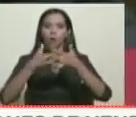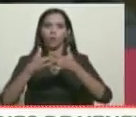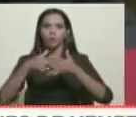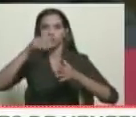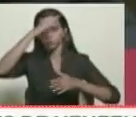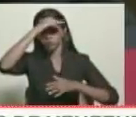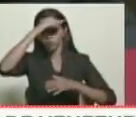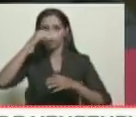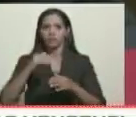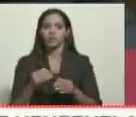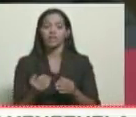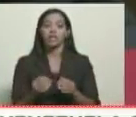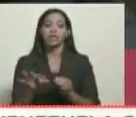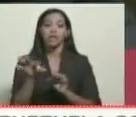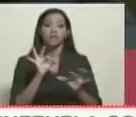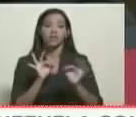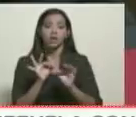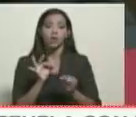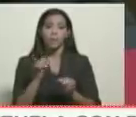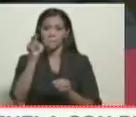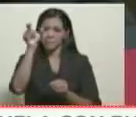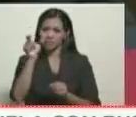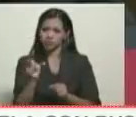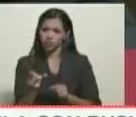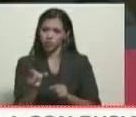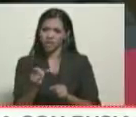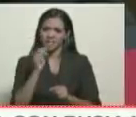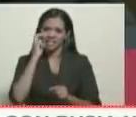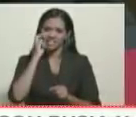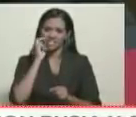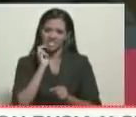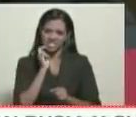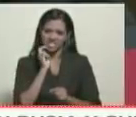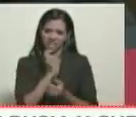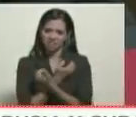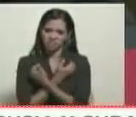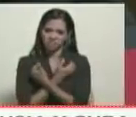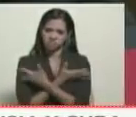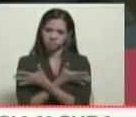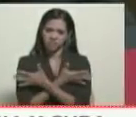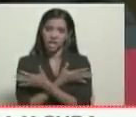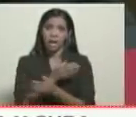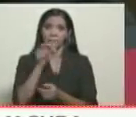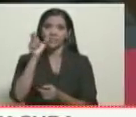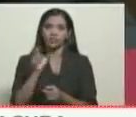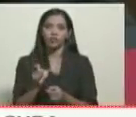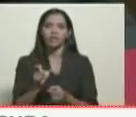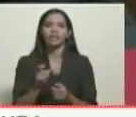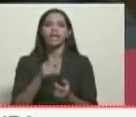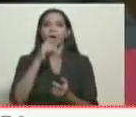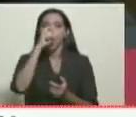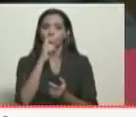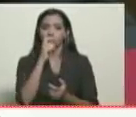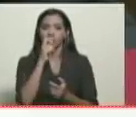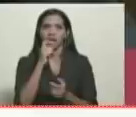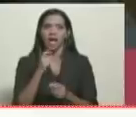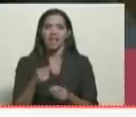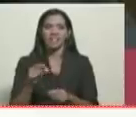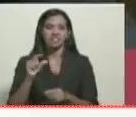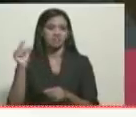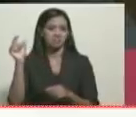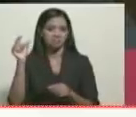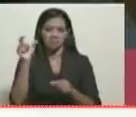Trump, calificado como xenofóbico, como racista, como persona que odia a las minorías,